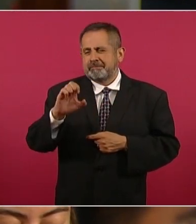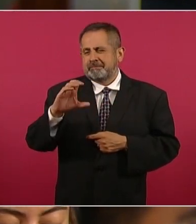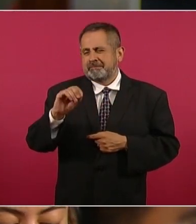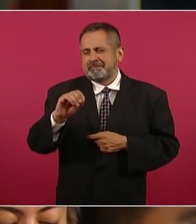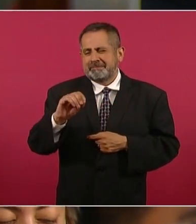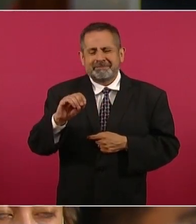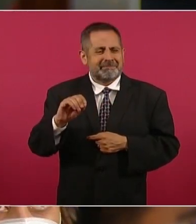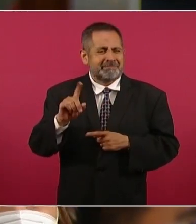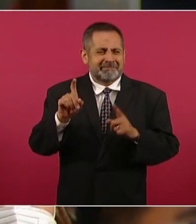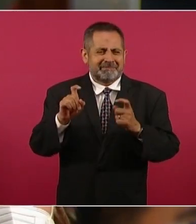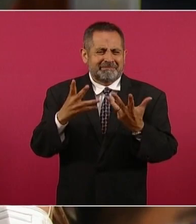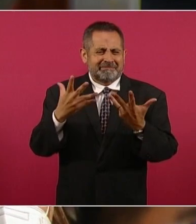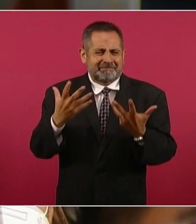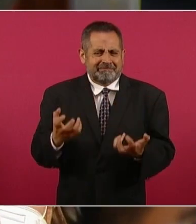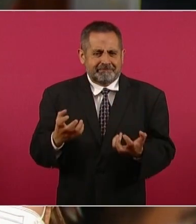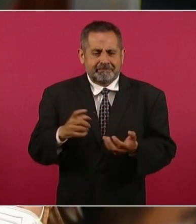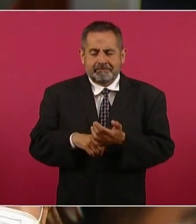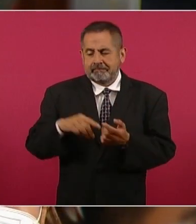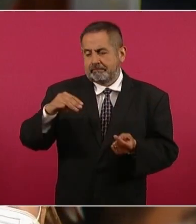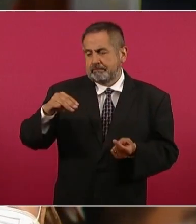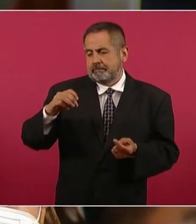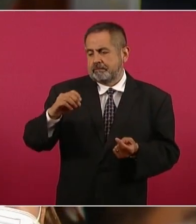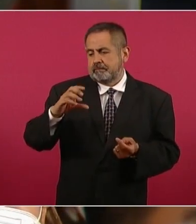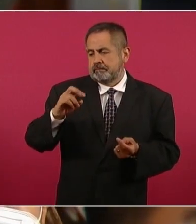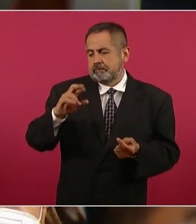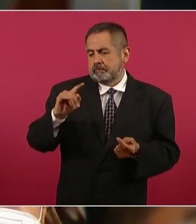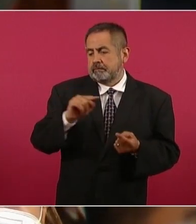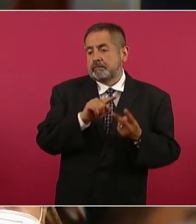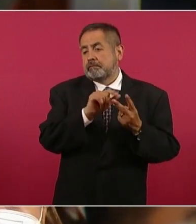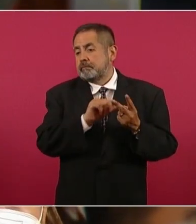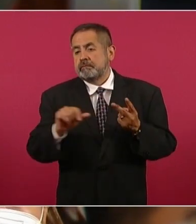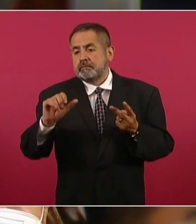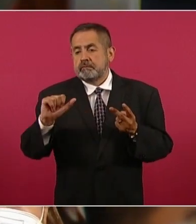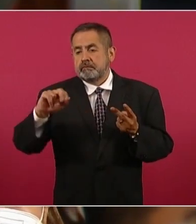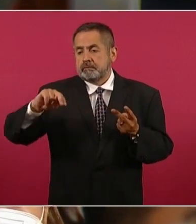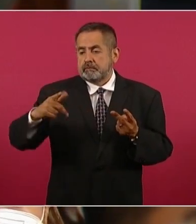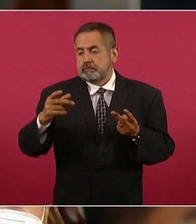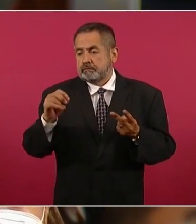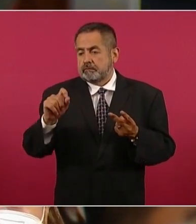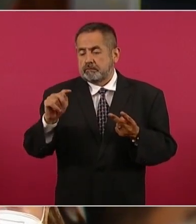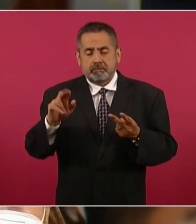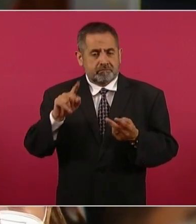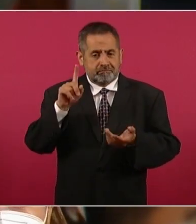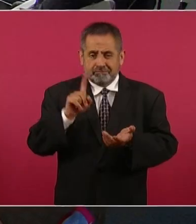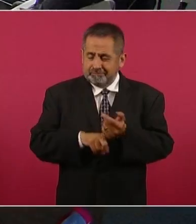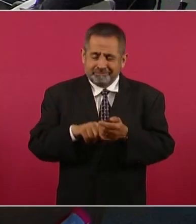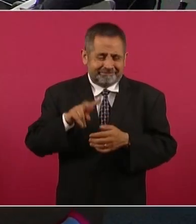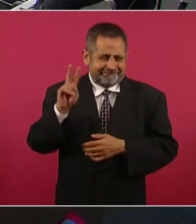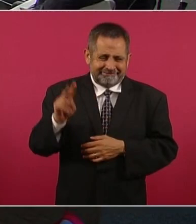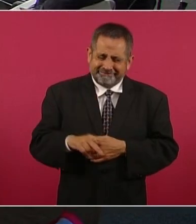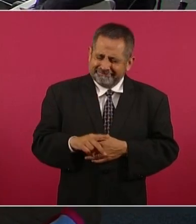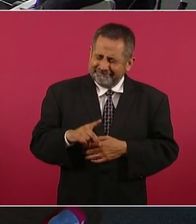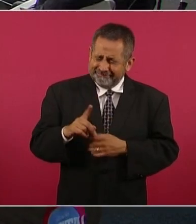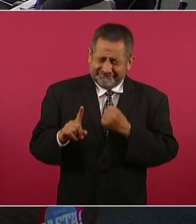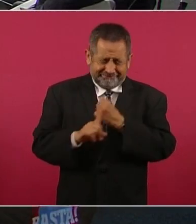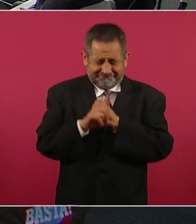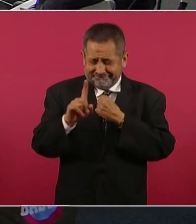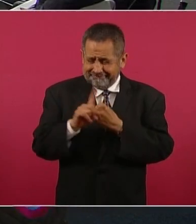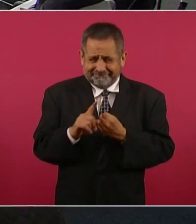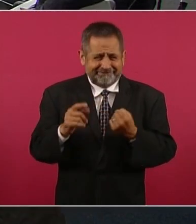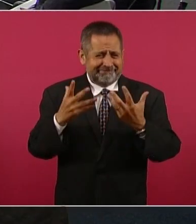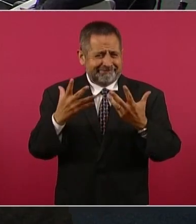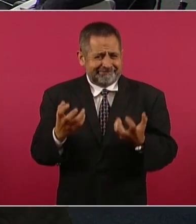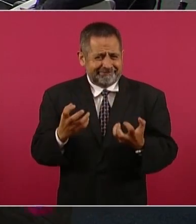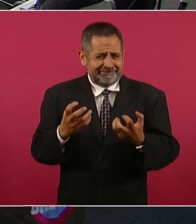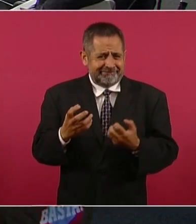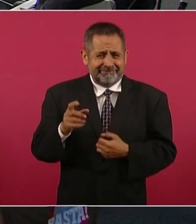región del Ébora, formada por Mocorito, Salvador Alvarado y Angostura. Estamos pasando una crisis precisamente por la